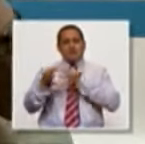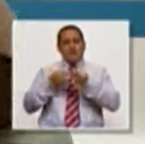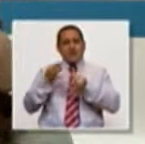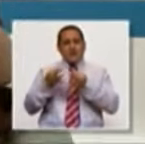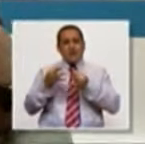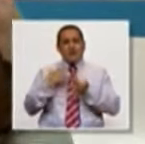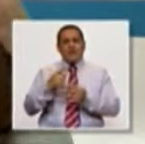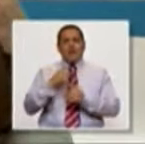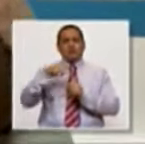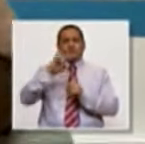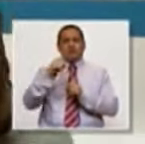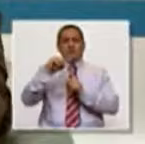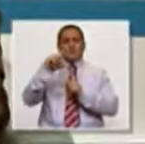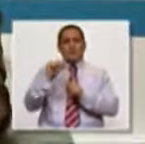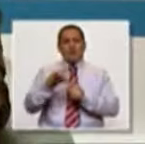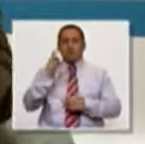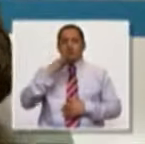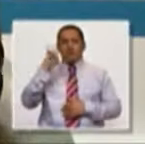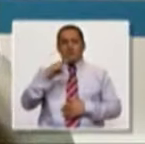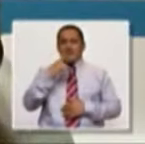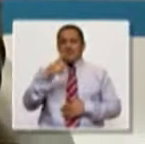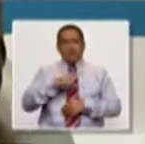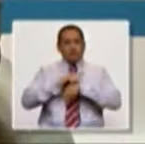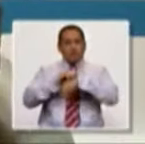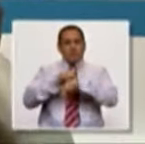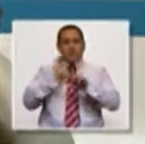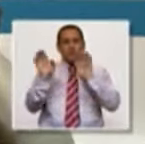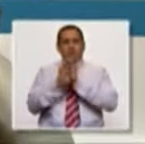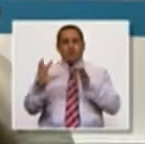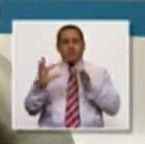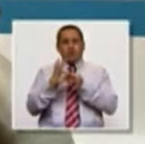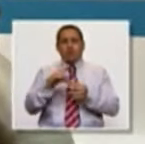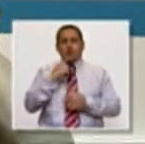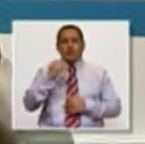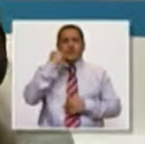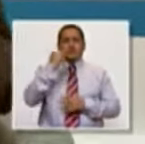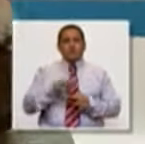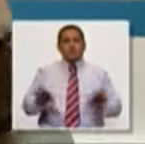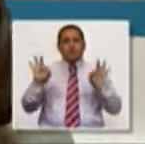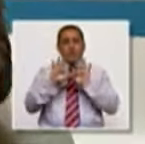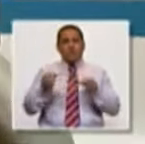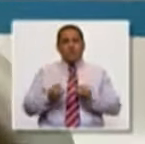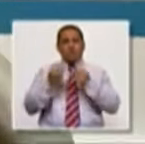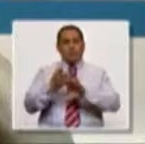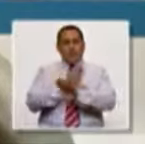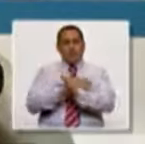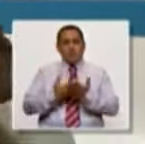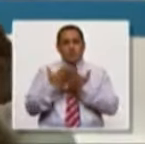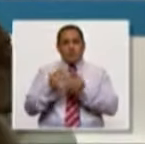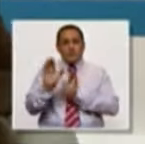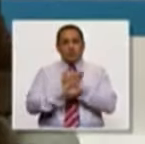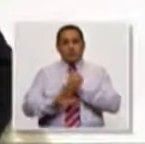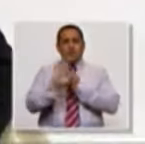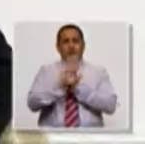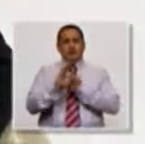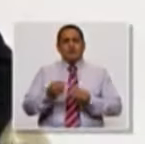la tutela de urgencia está estrechísimamente vinculada con los derechos fundamentales, un poco como que ha sido creada para